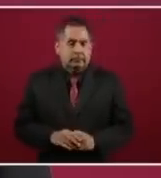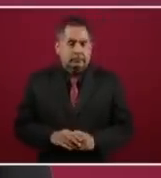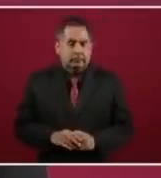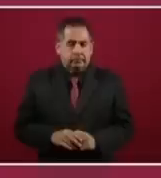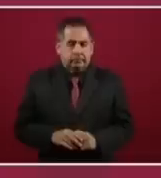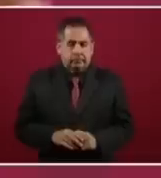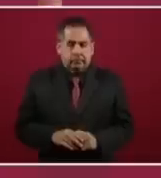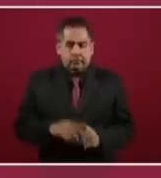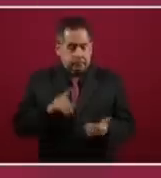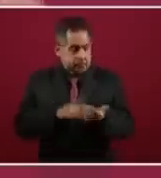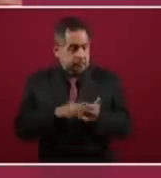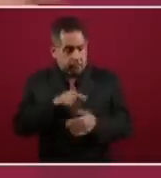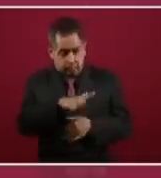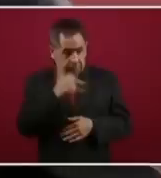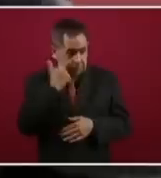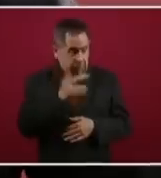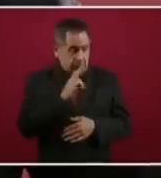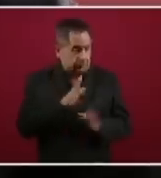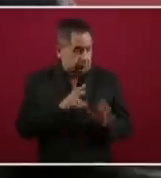El que quiera